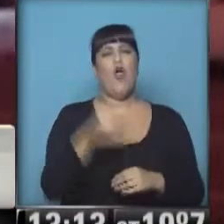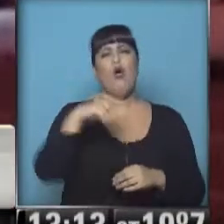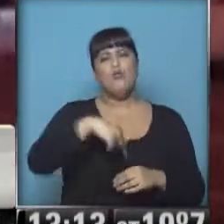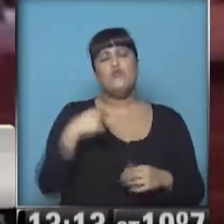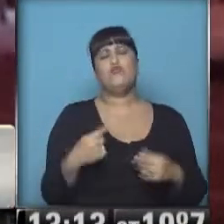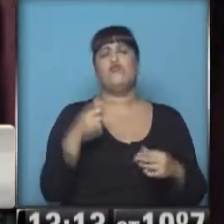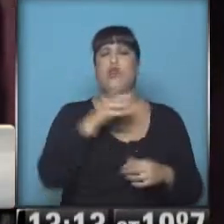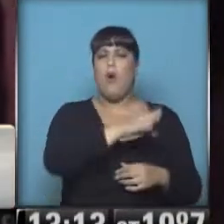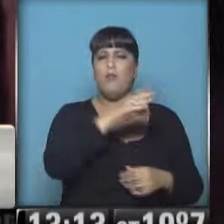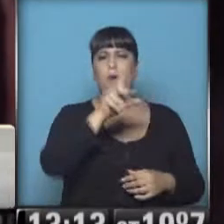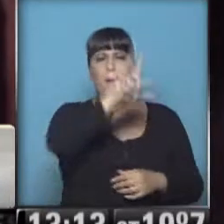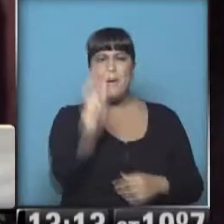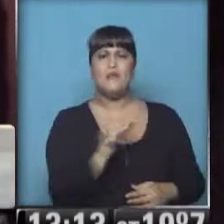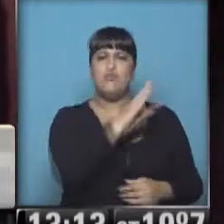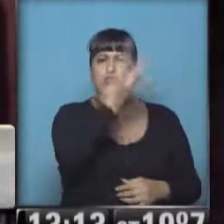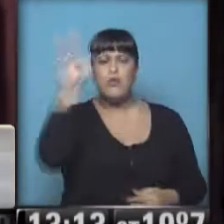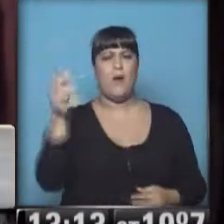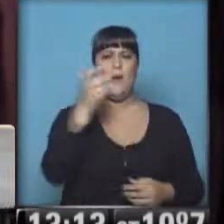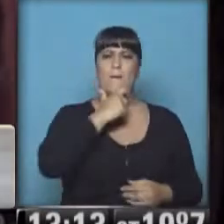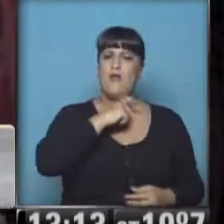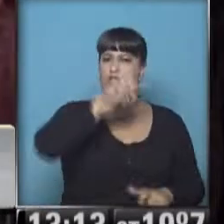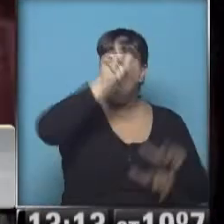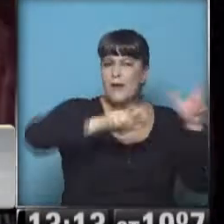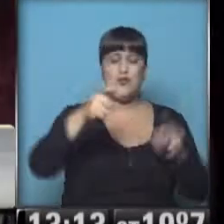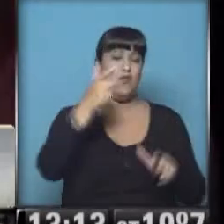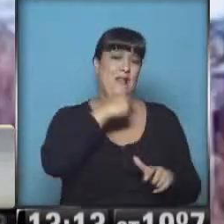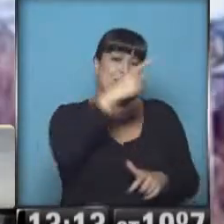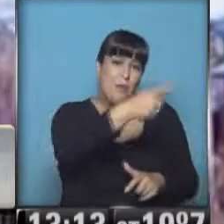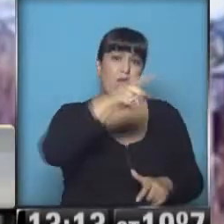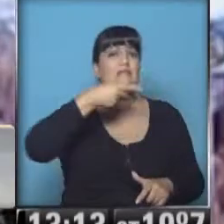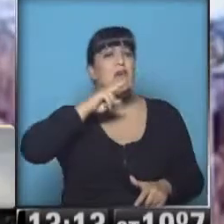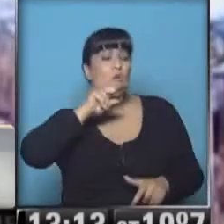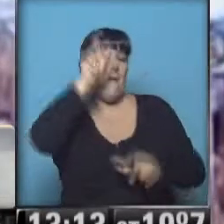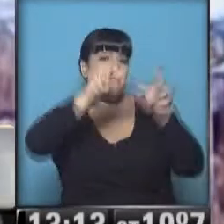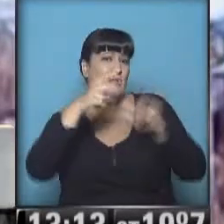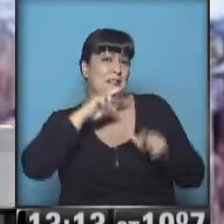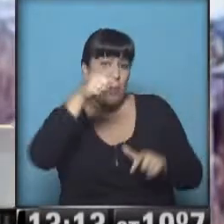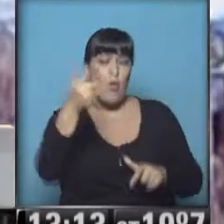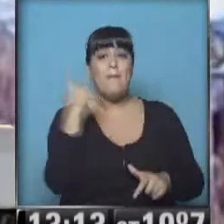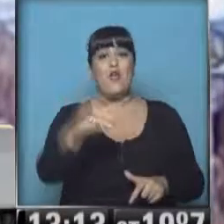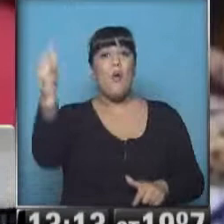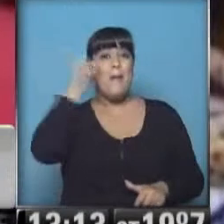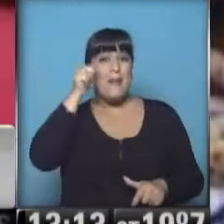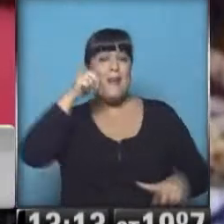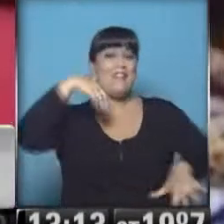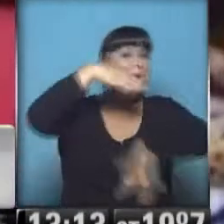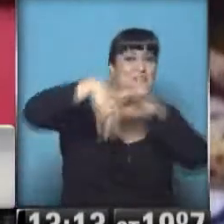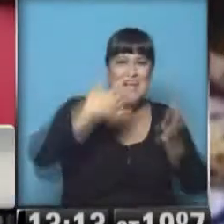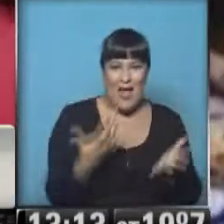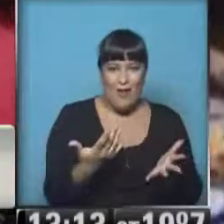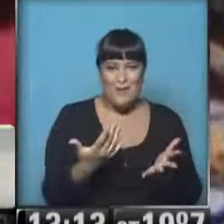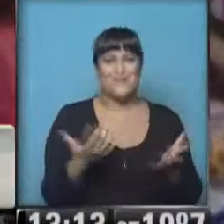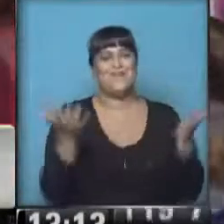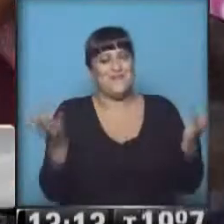todo el país pero en mendoza en mendocinos y en san juan hay sanjuán ellos en mar de plata están todos es muy raro que